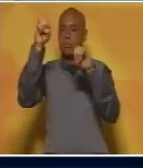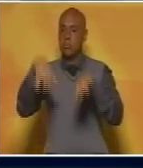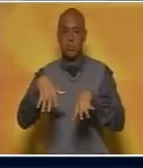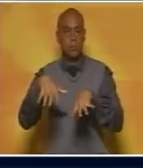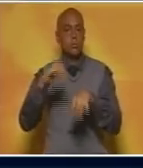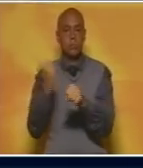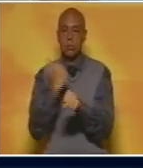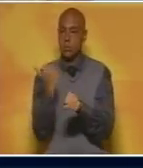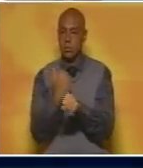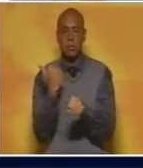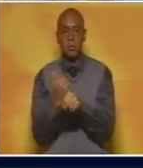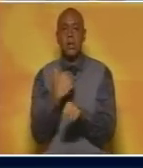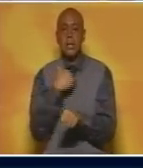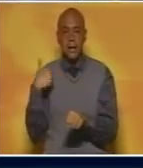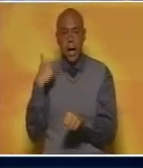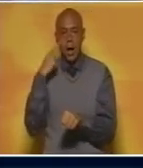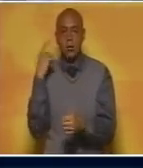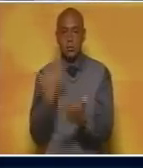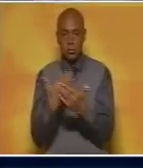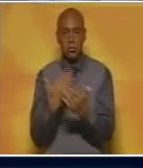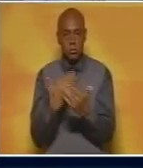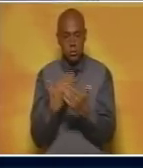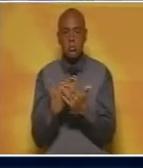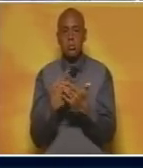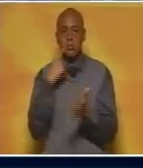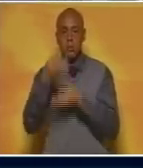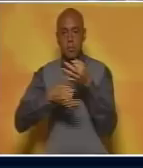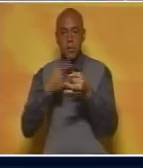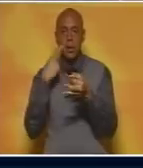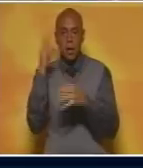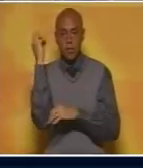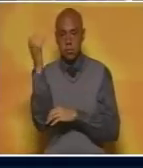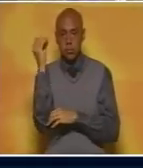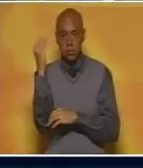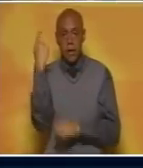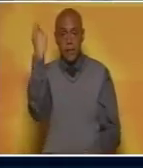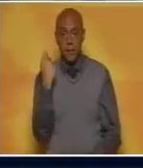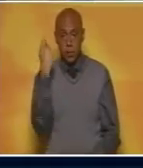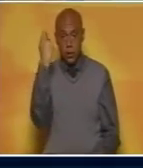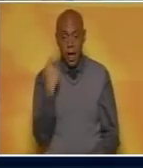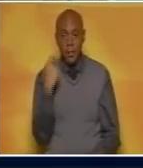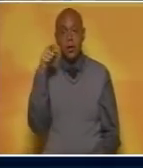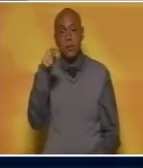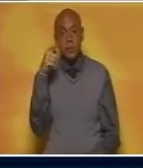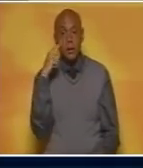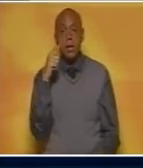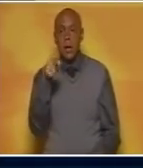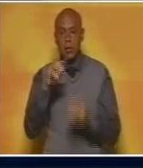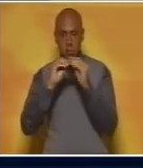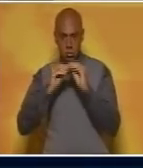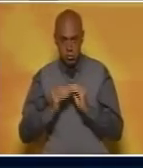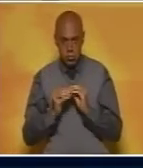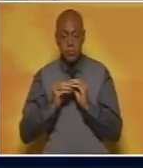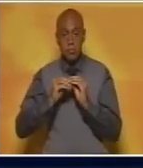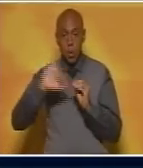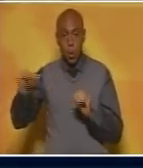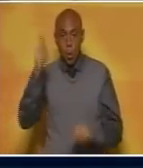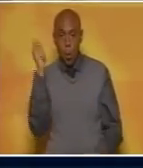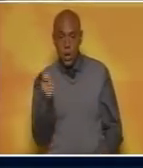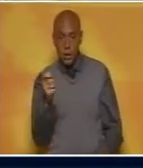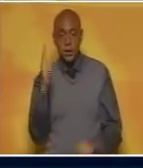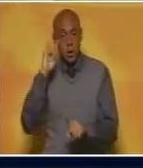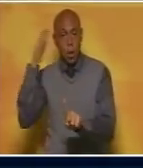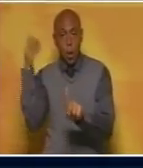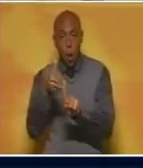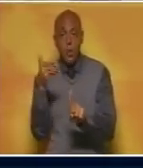cargo y planea testificar este jueves ante los comités de la Cámara de Representantes que preparan un posible juicio político contra el presidente